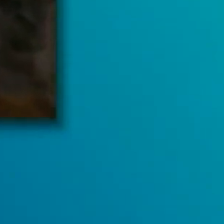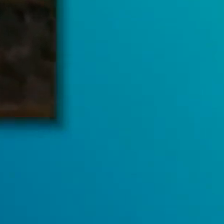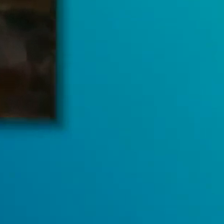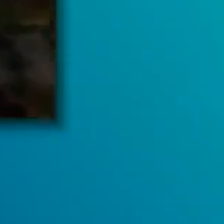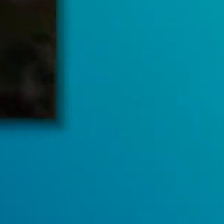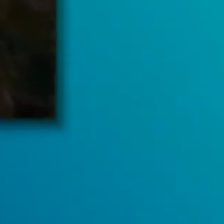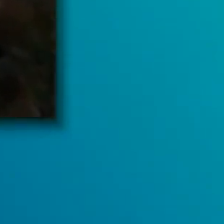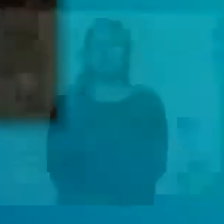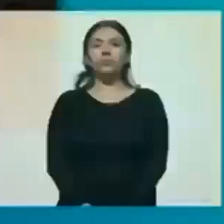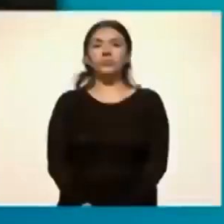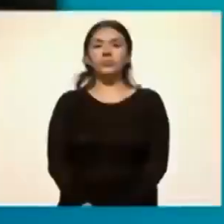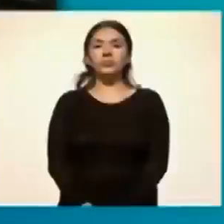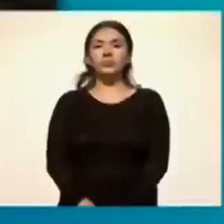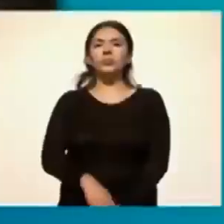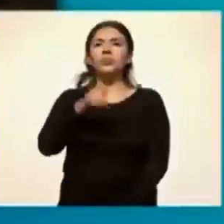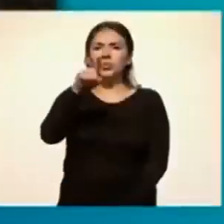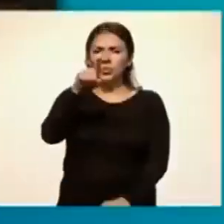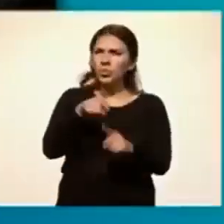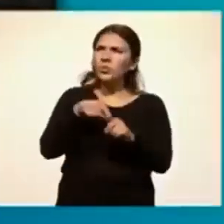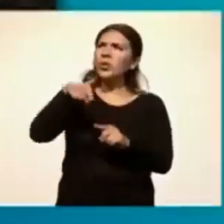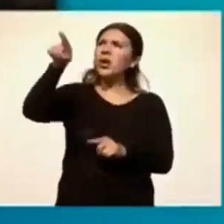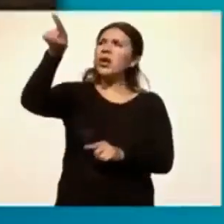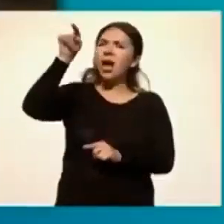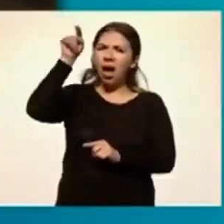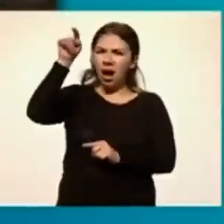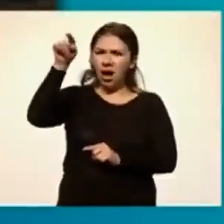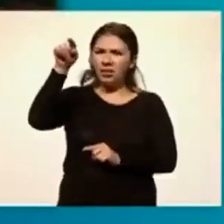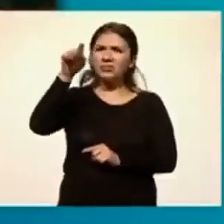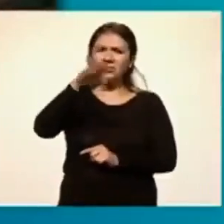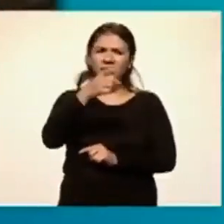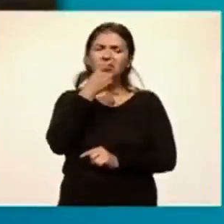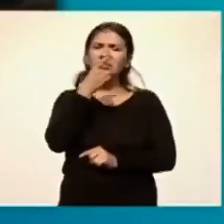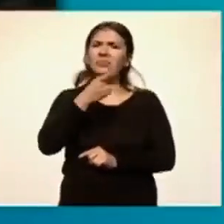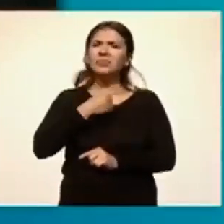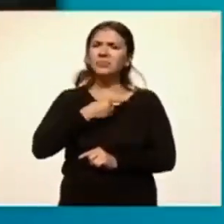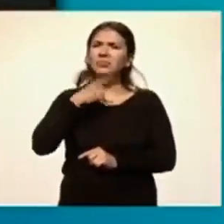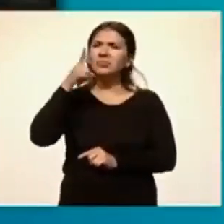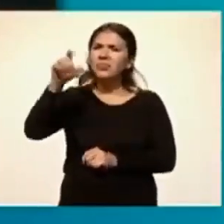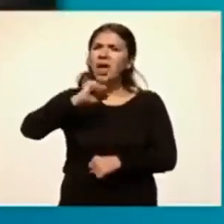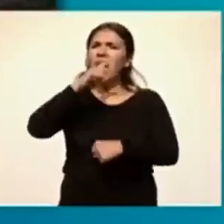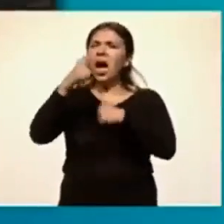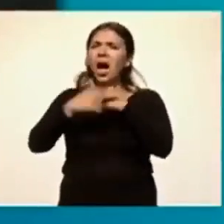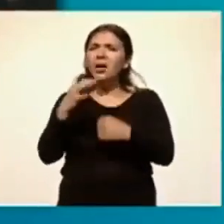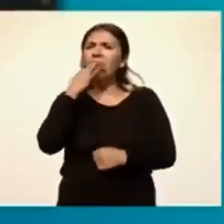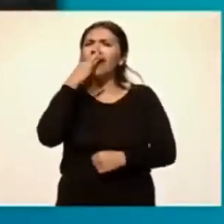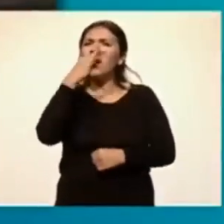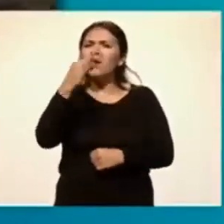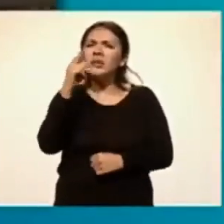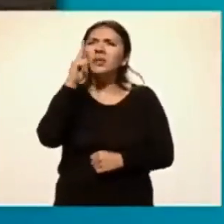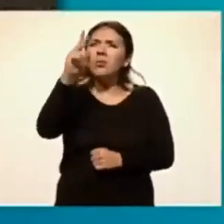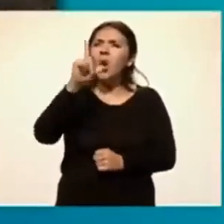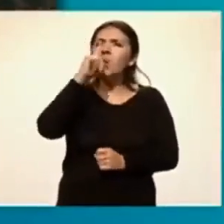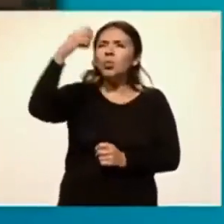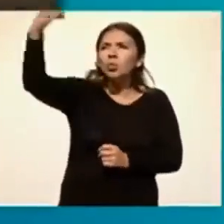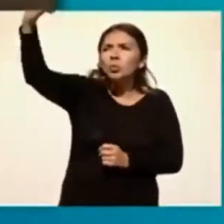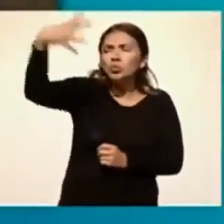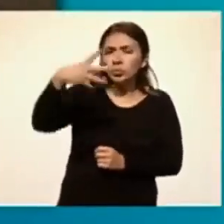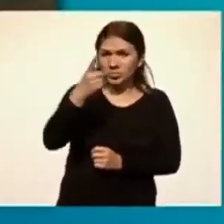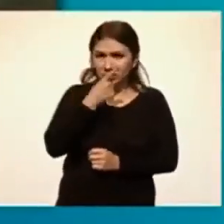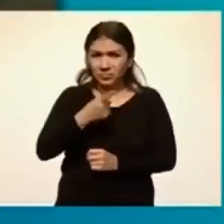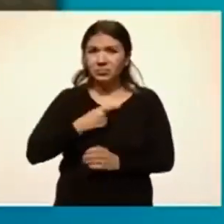Tú que vas allá arriba, Ignacio, dime si no oyes alguna señal de algo o si ves alguna luz en alguna parte.